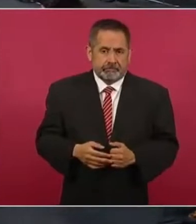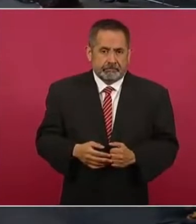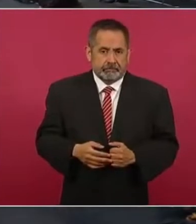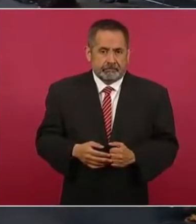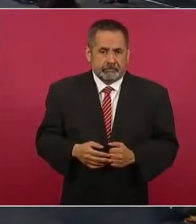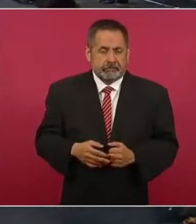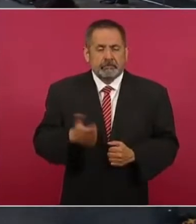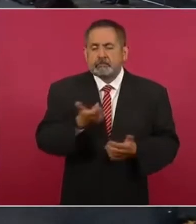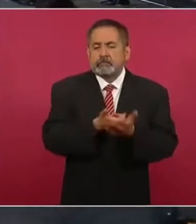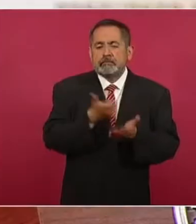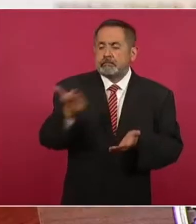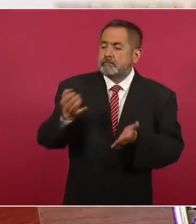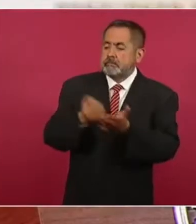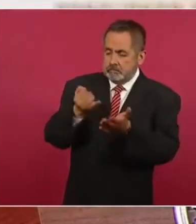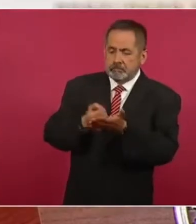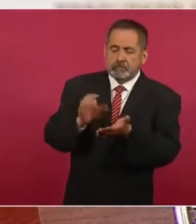o si pagaban impuestos